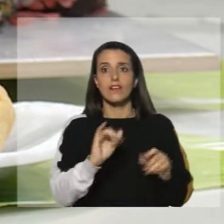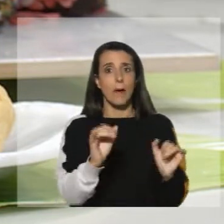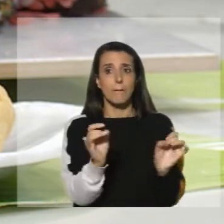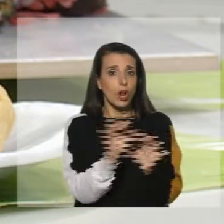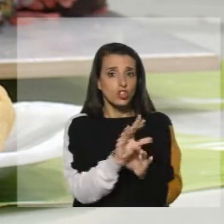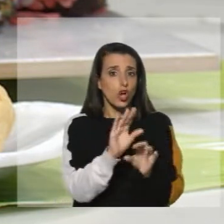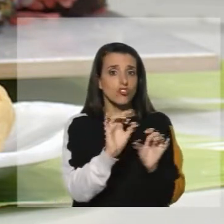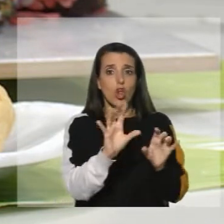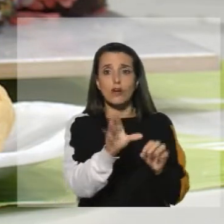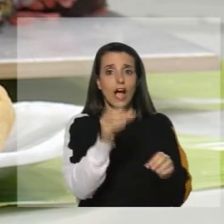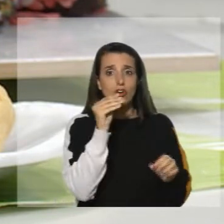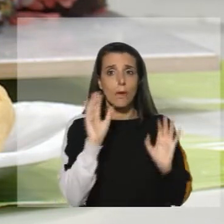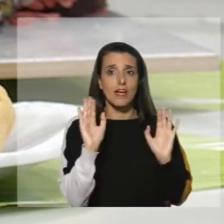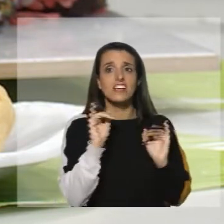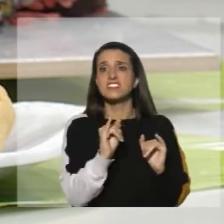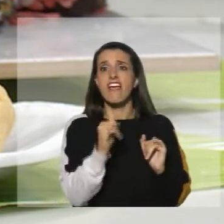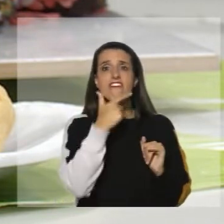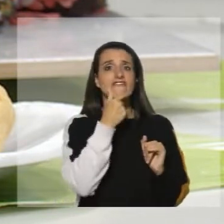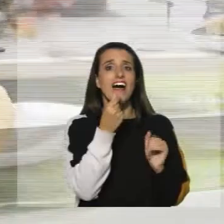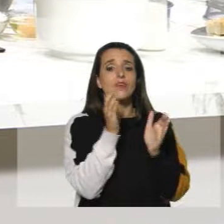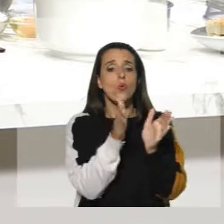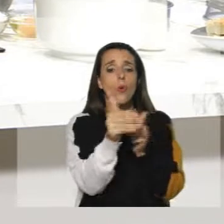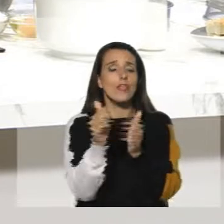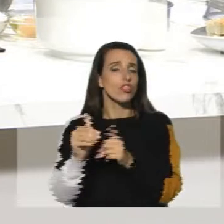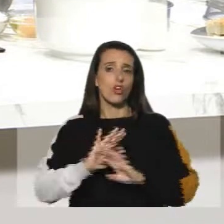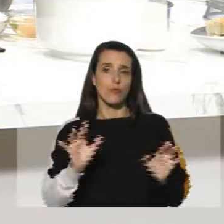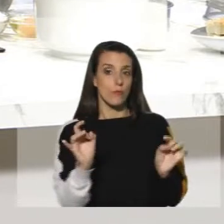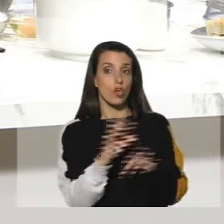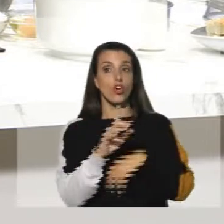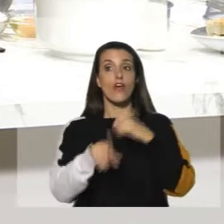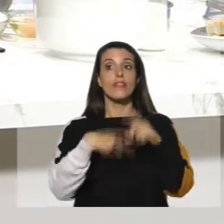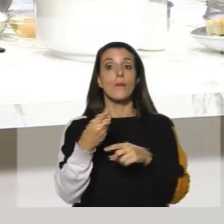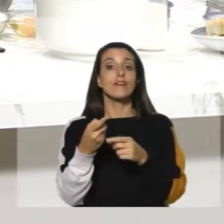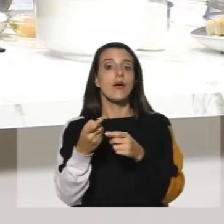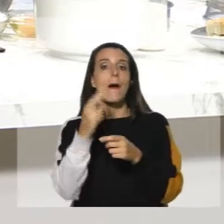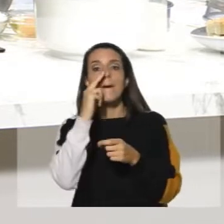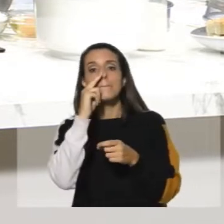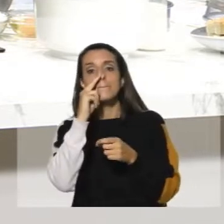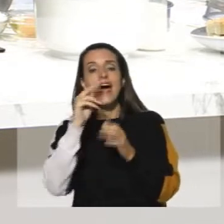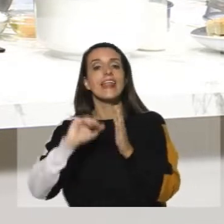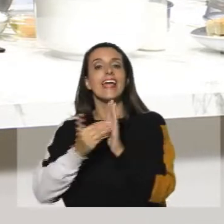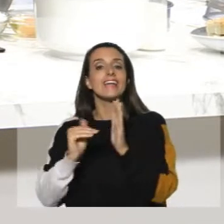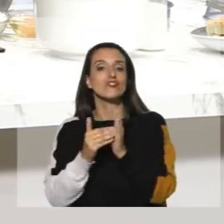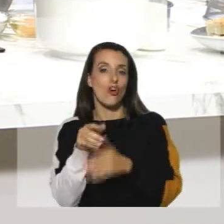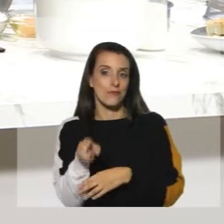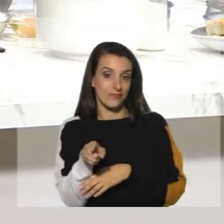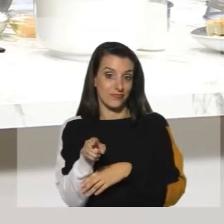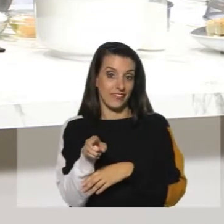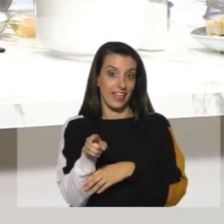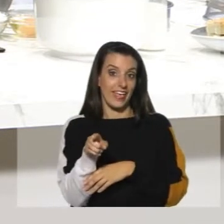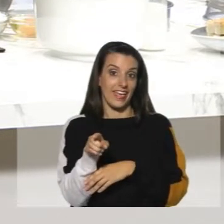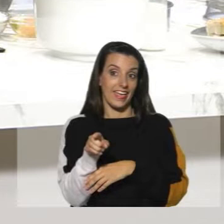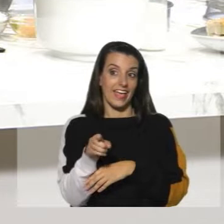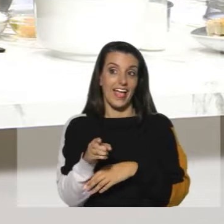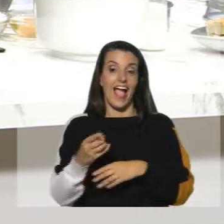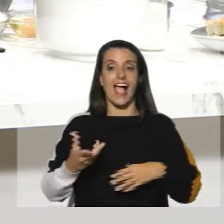no tenés ni que cortar. No, vienen por sacás sacita. Los jugos y ya está pronto. Muy bien. Y después el Paw de Cajun, que son estas pancitas de queso, que además son